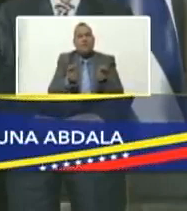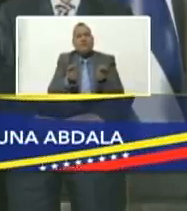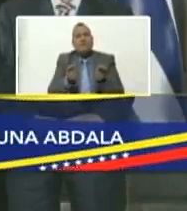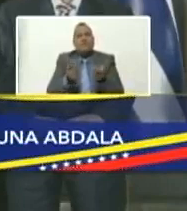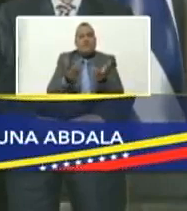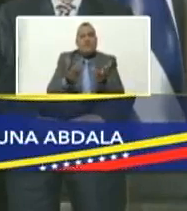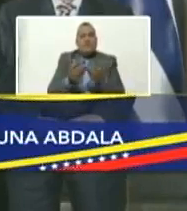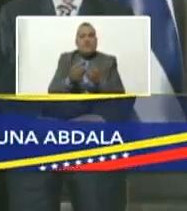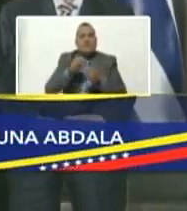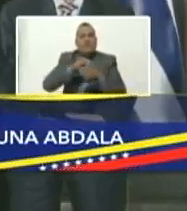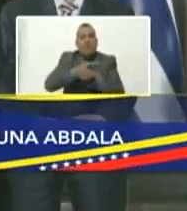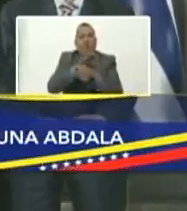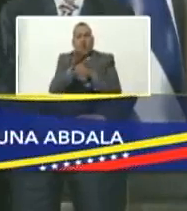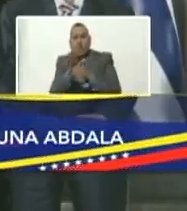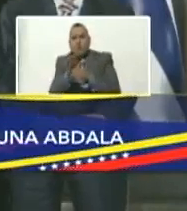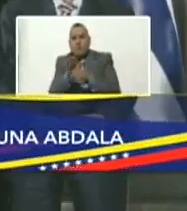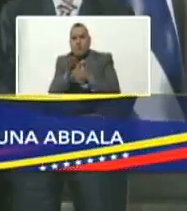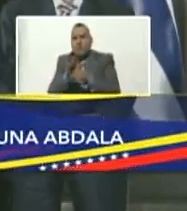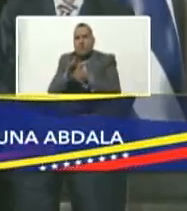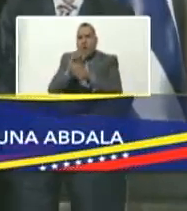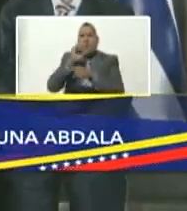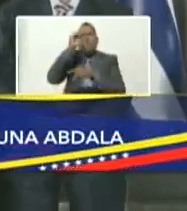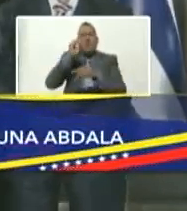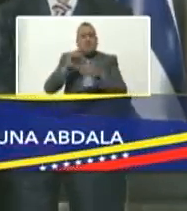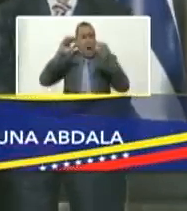transmisión del coronavirus. Han bajado